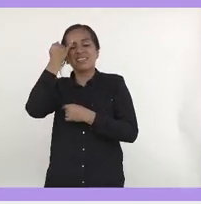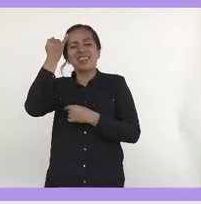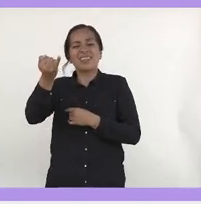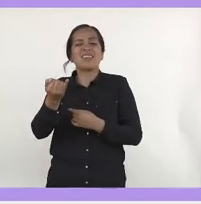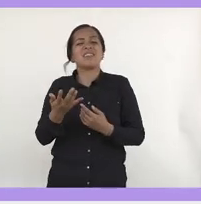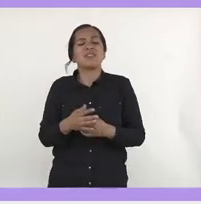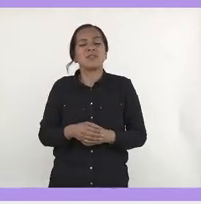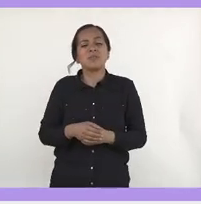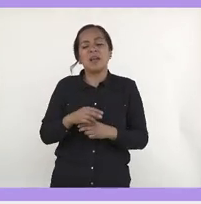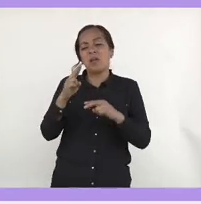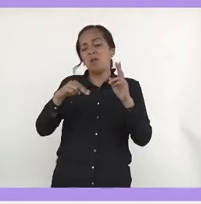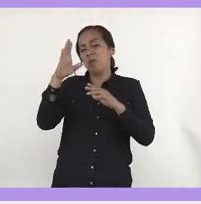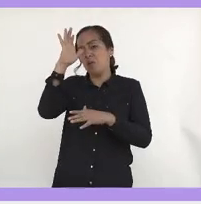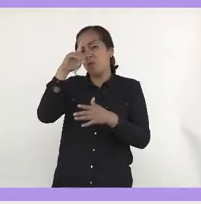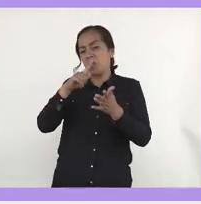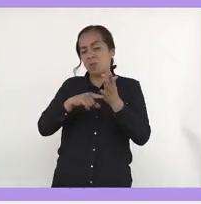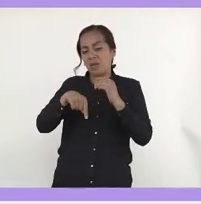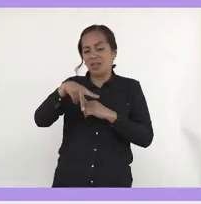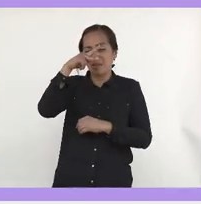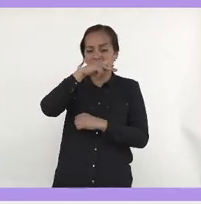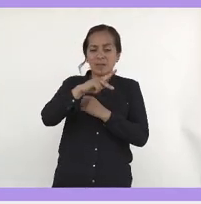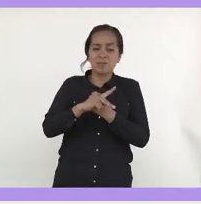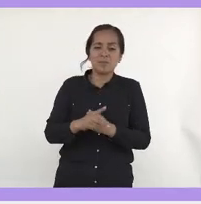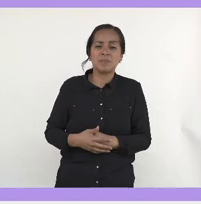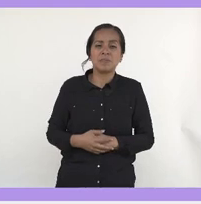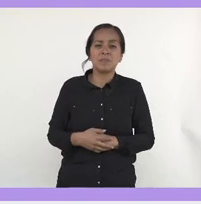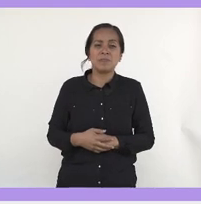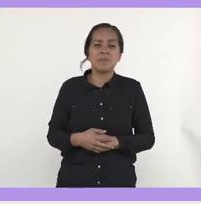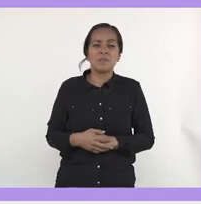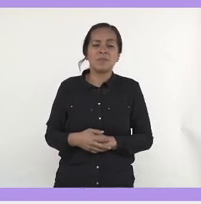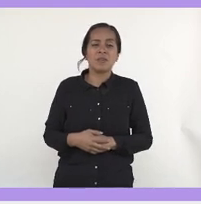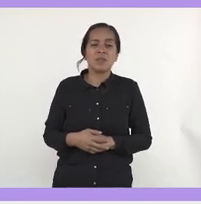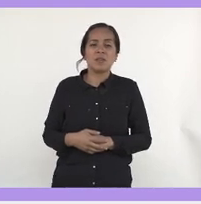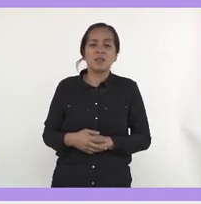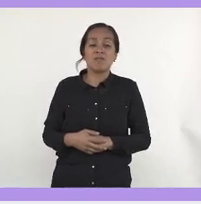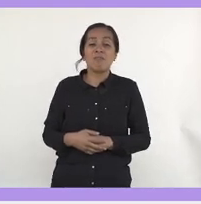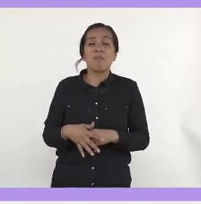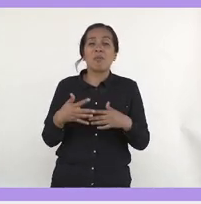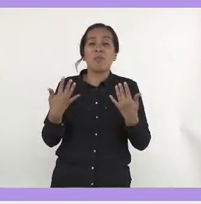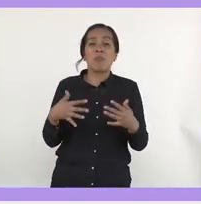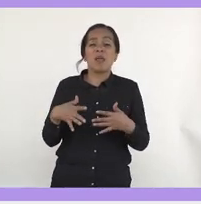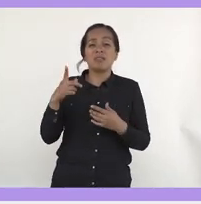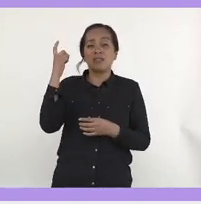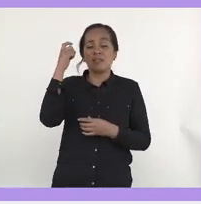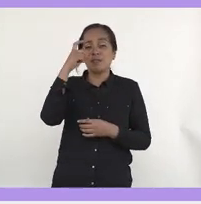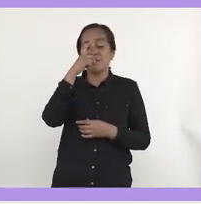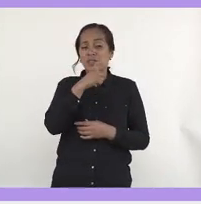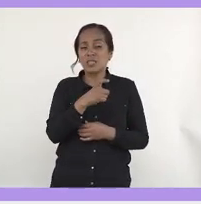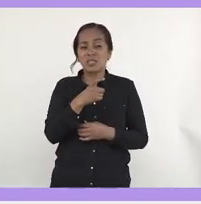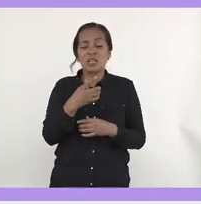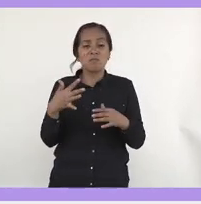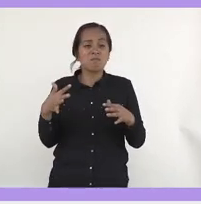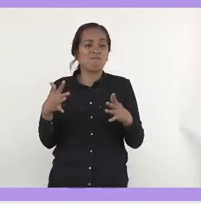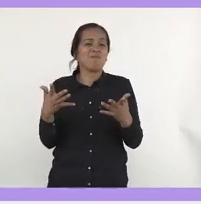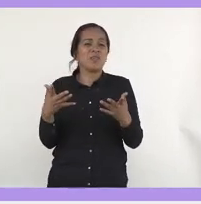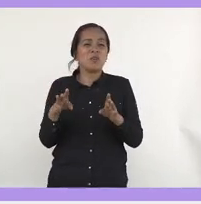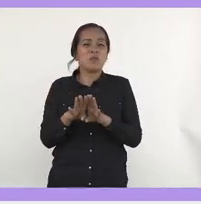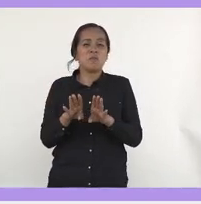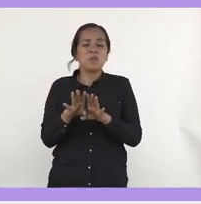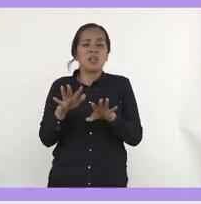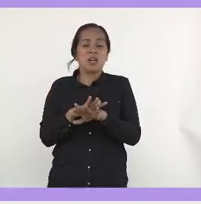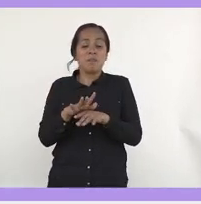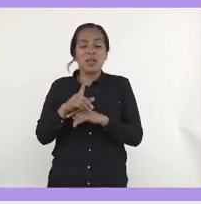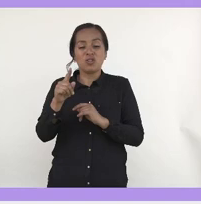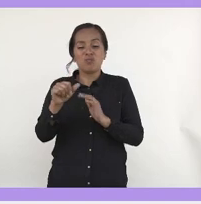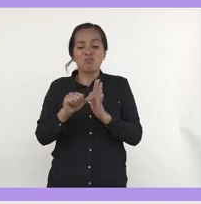de idiosincrasia de del país un mes bastante difícil hacer un juicio de este país con los pocos meses que